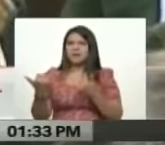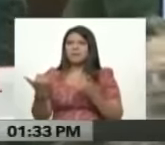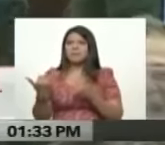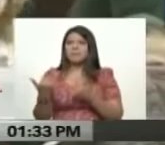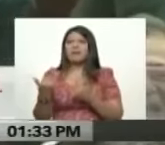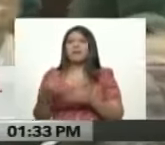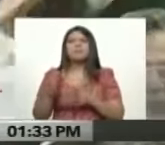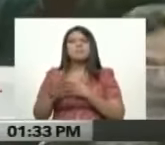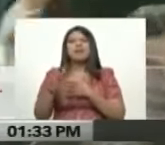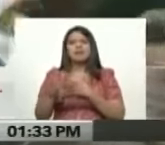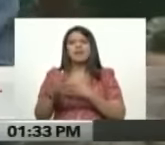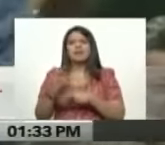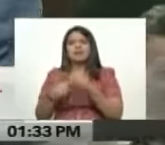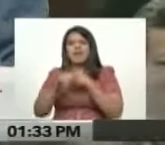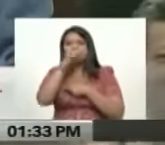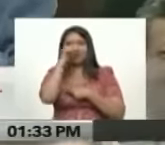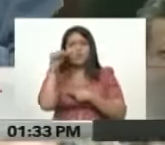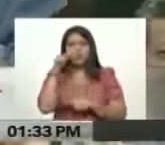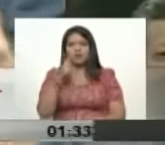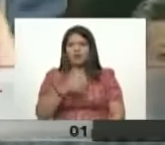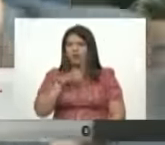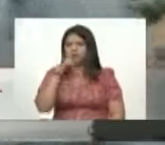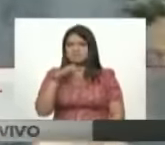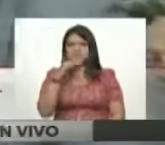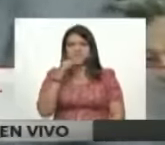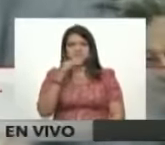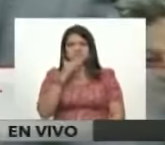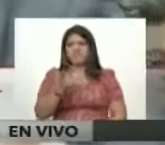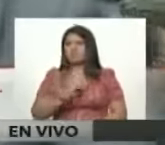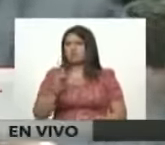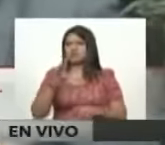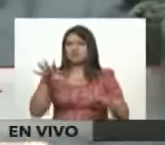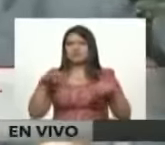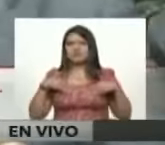droga. Eso es indignante.